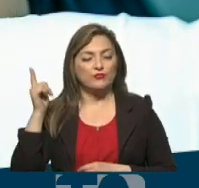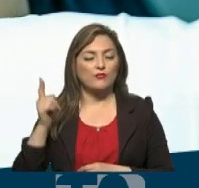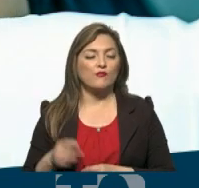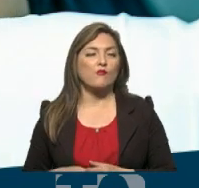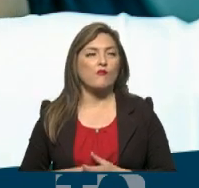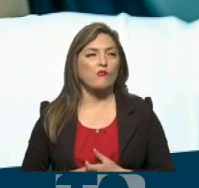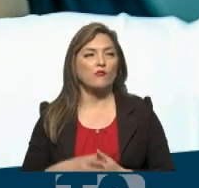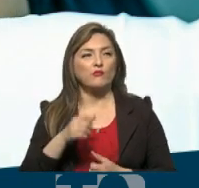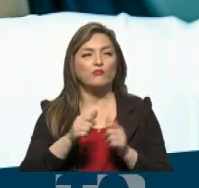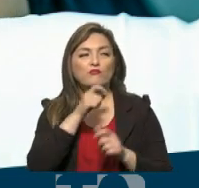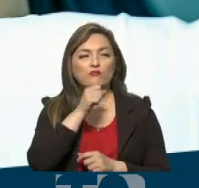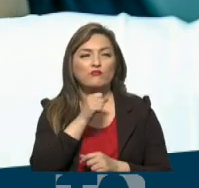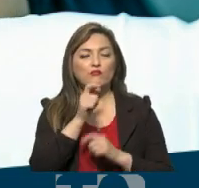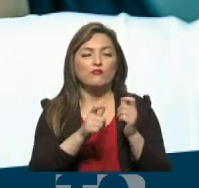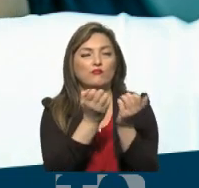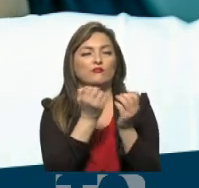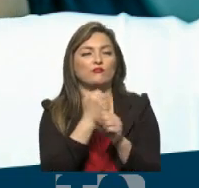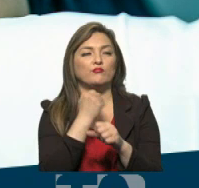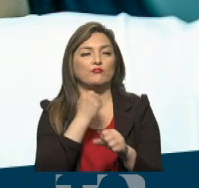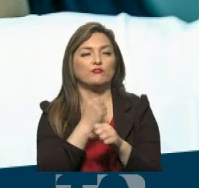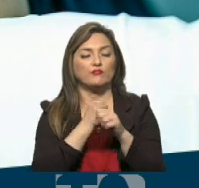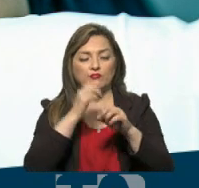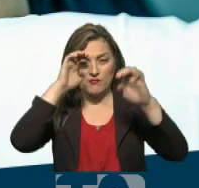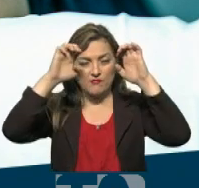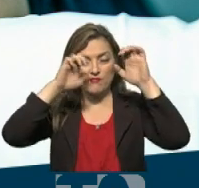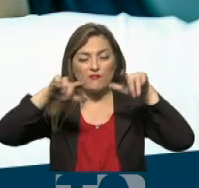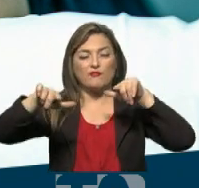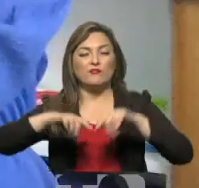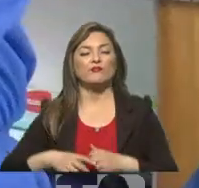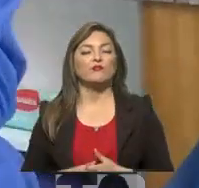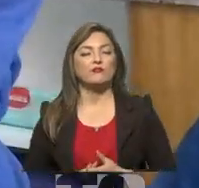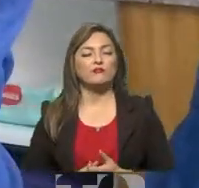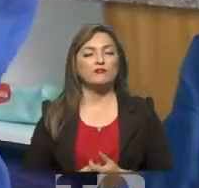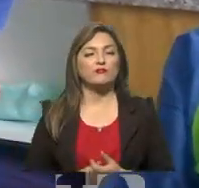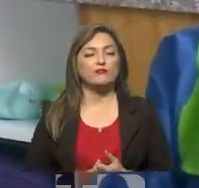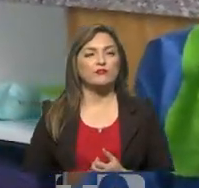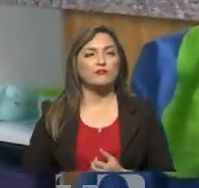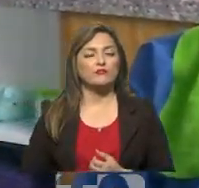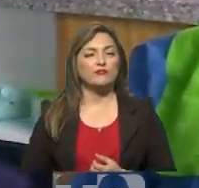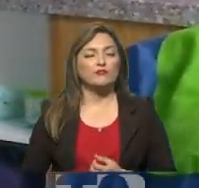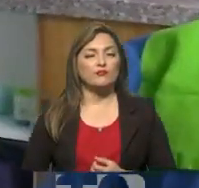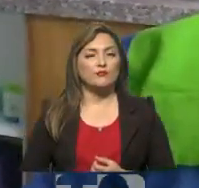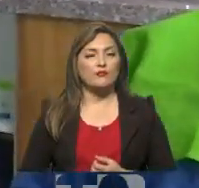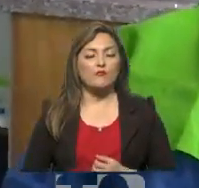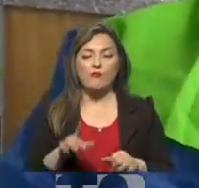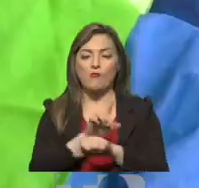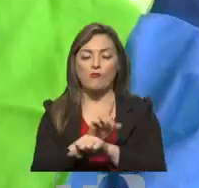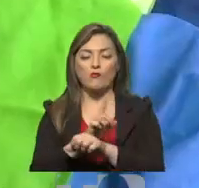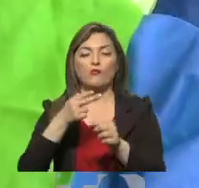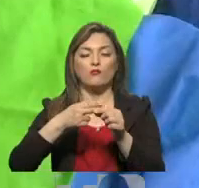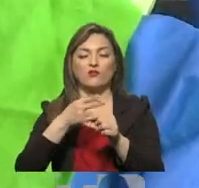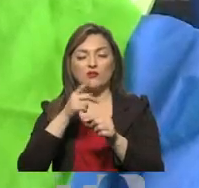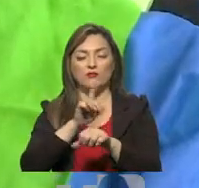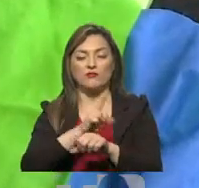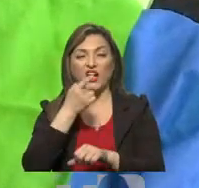edad, personal de recolección de desechos y personal de sectores estratégicos. Por ello, al considerarse parte del personal de salud que